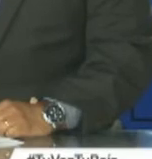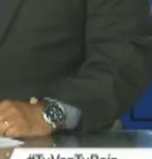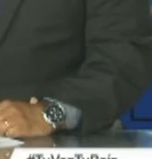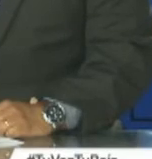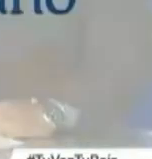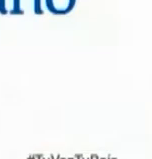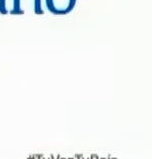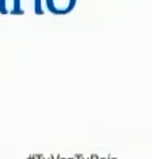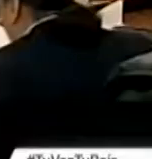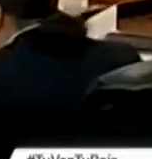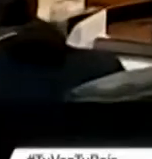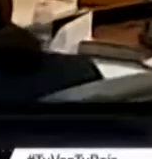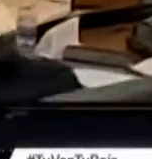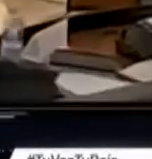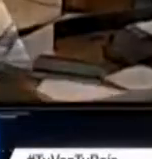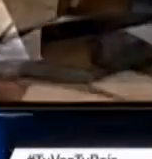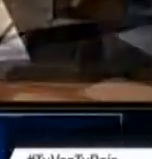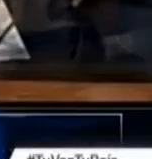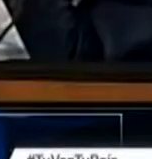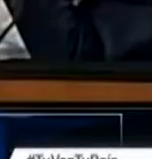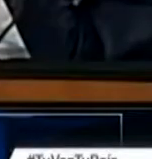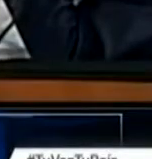este momento.